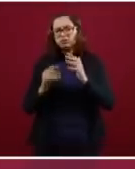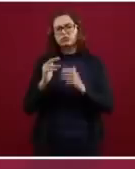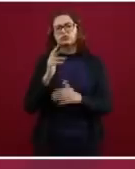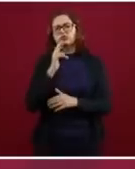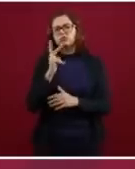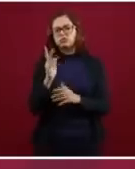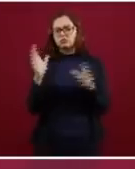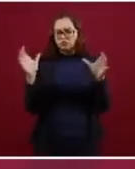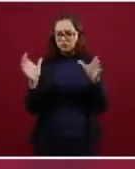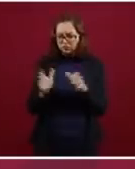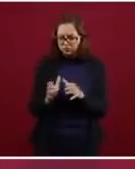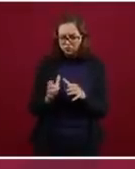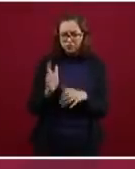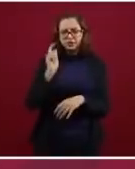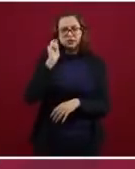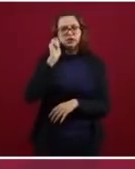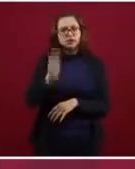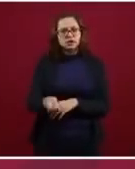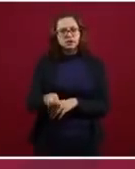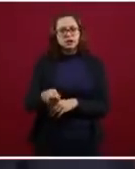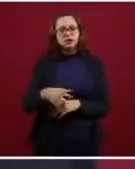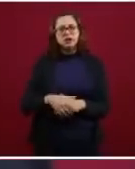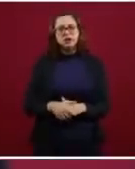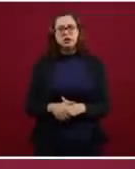es decir,